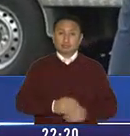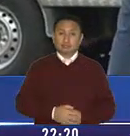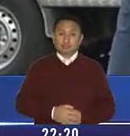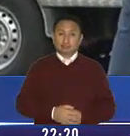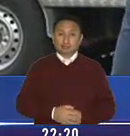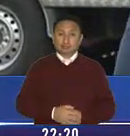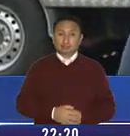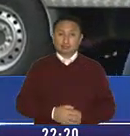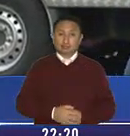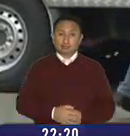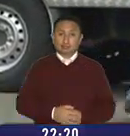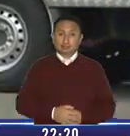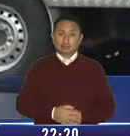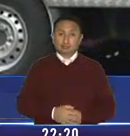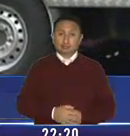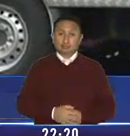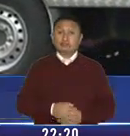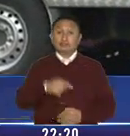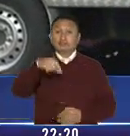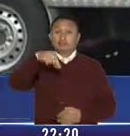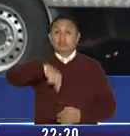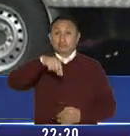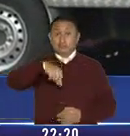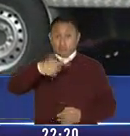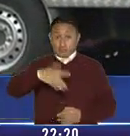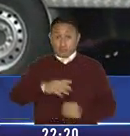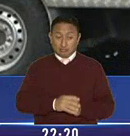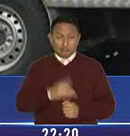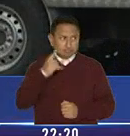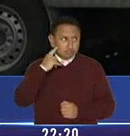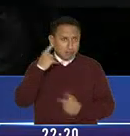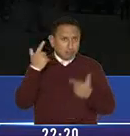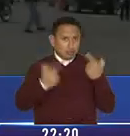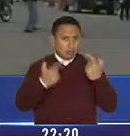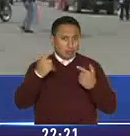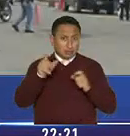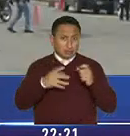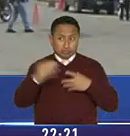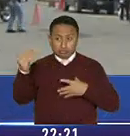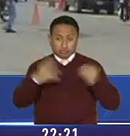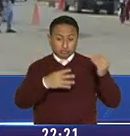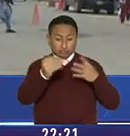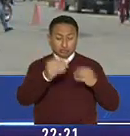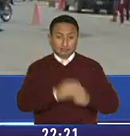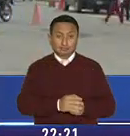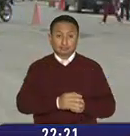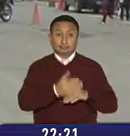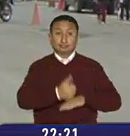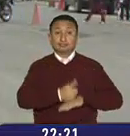el mundo se fue porque se seguía escuchando las detonaciones y todo el mundo corrió. Autoridades de